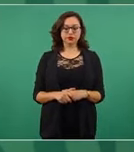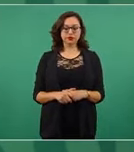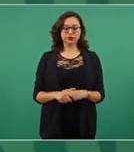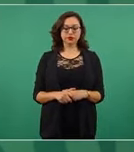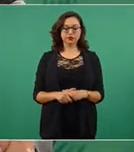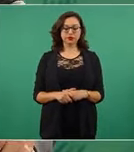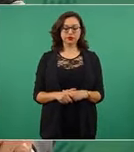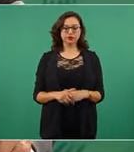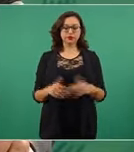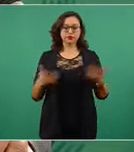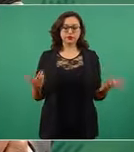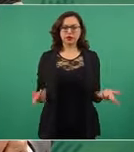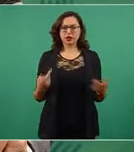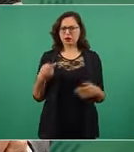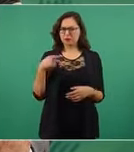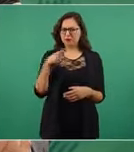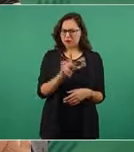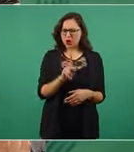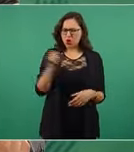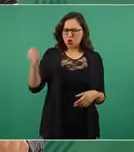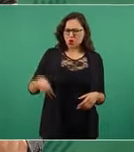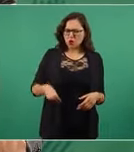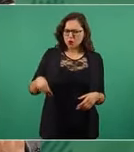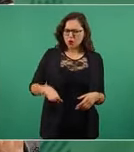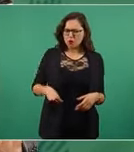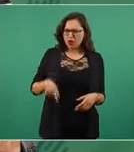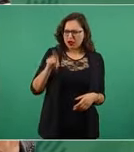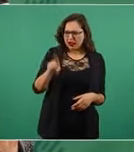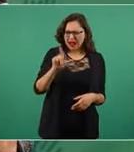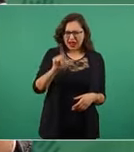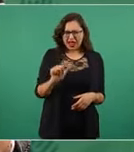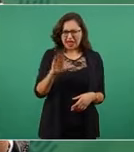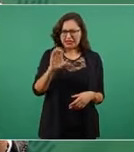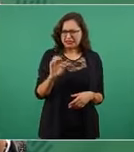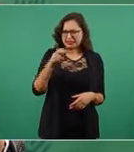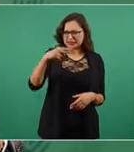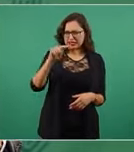la coordinadora de maestros, ¿no?